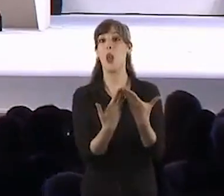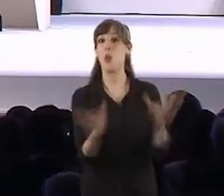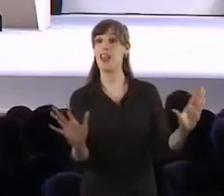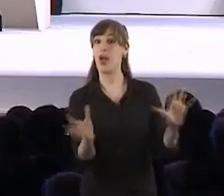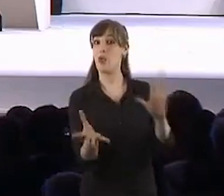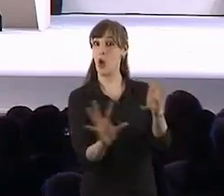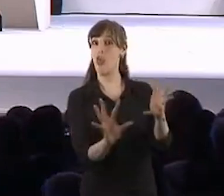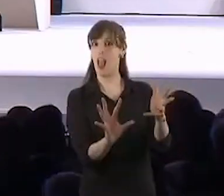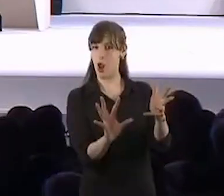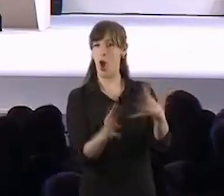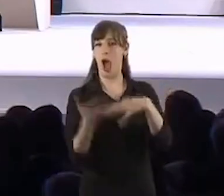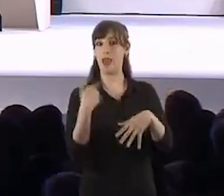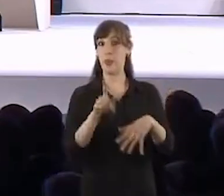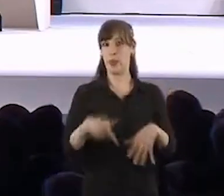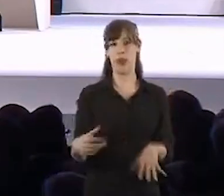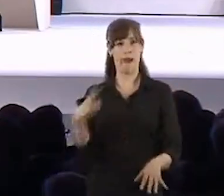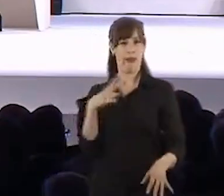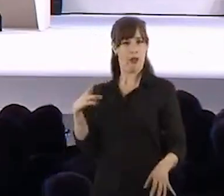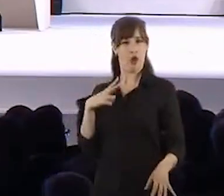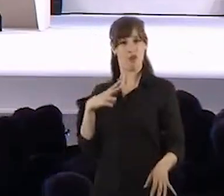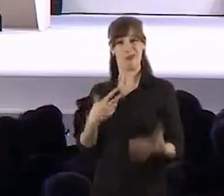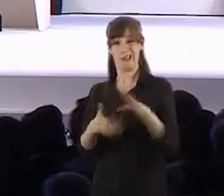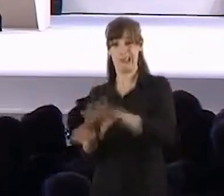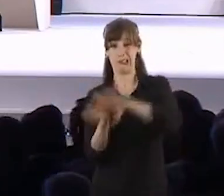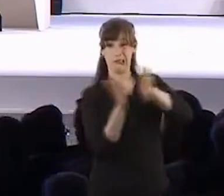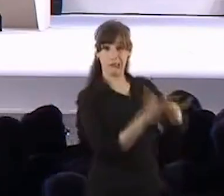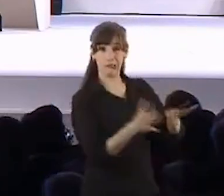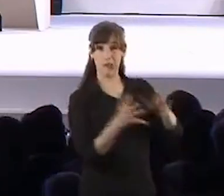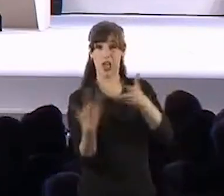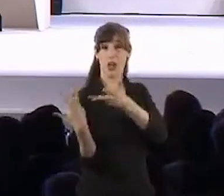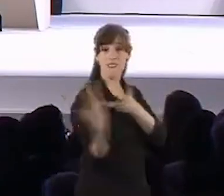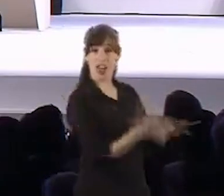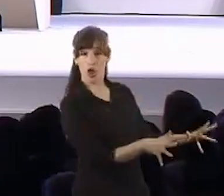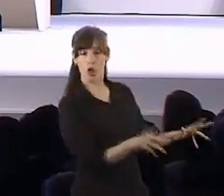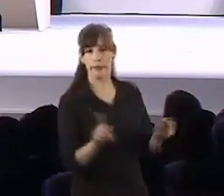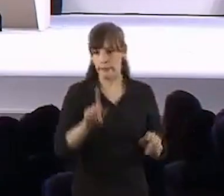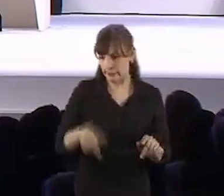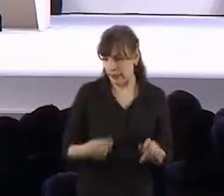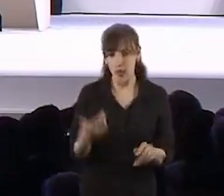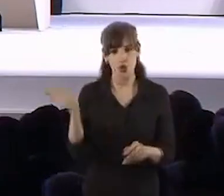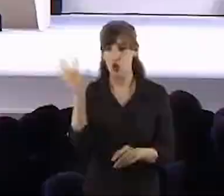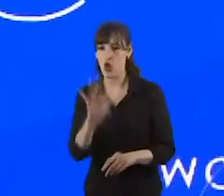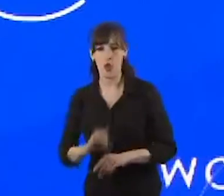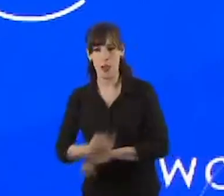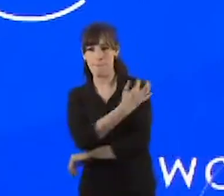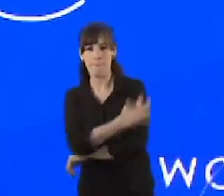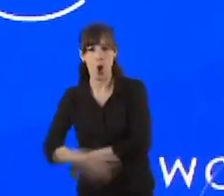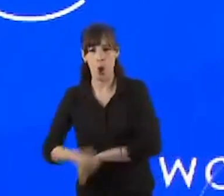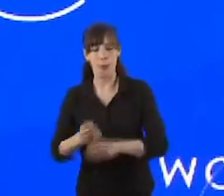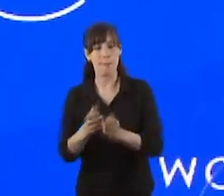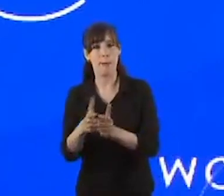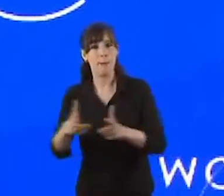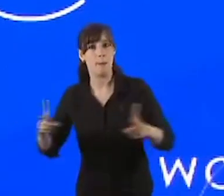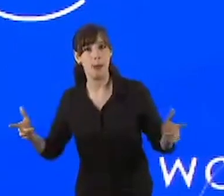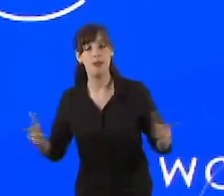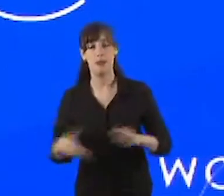hecho ricos, estamos atrapados en una espiral descendente en donde cada día somos más pobres.